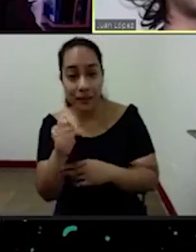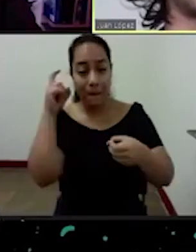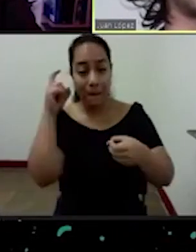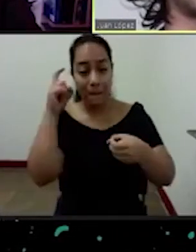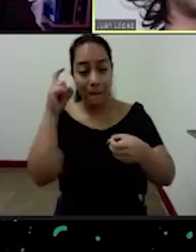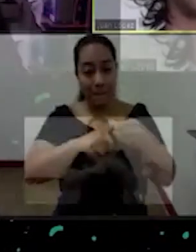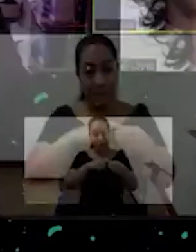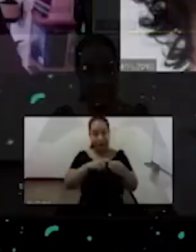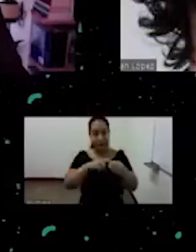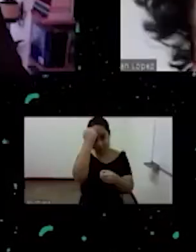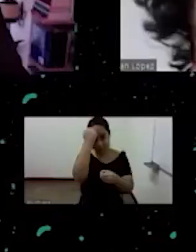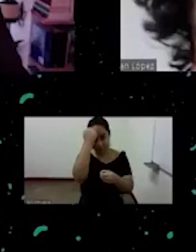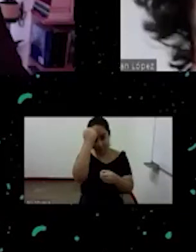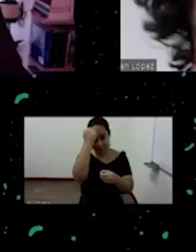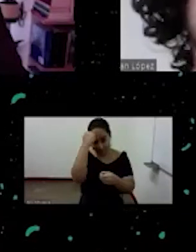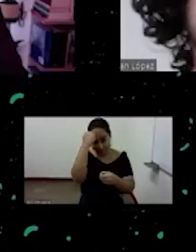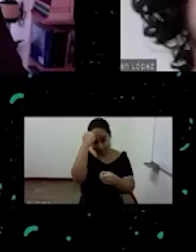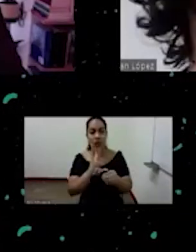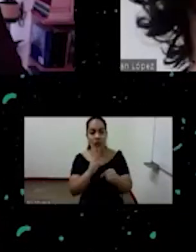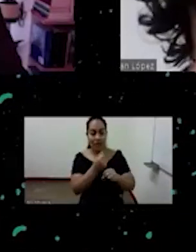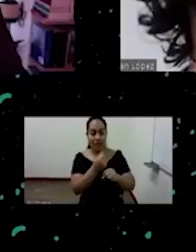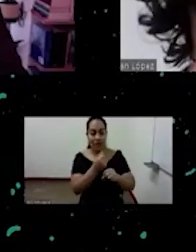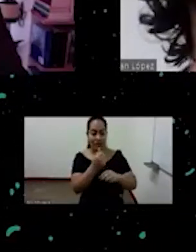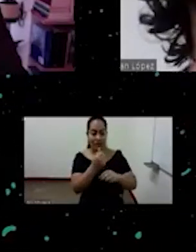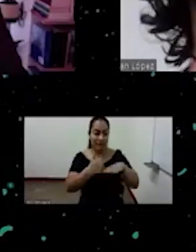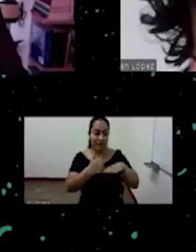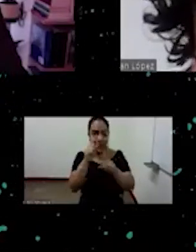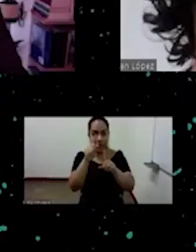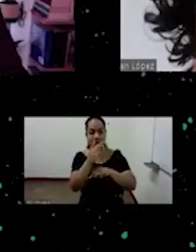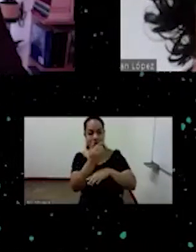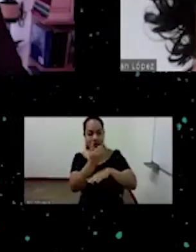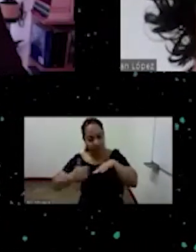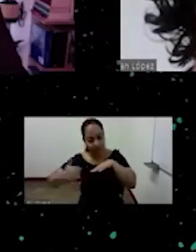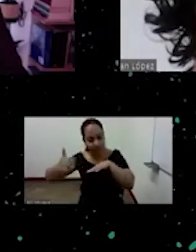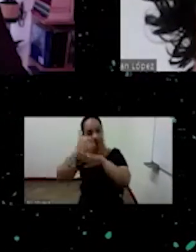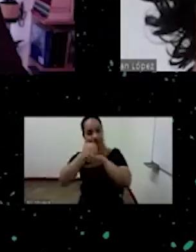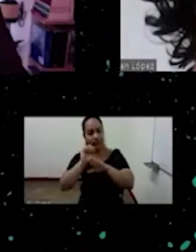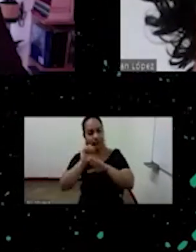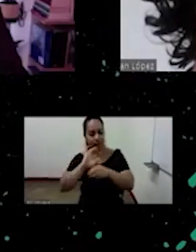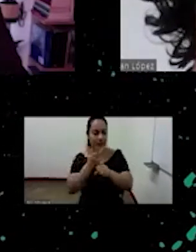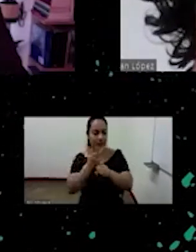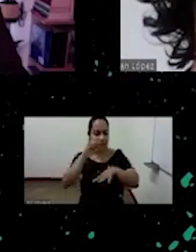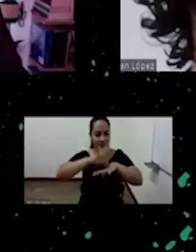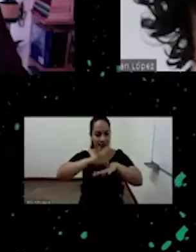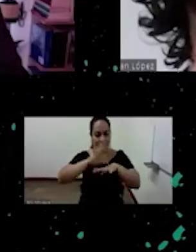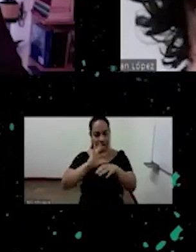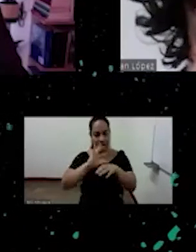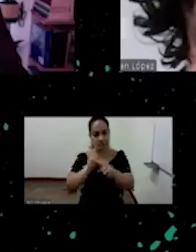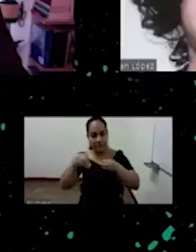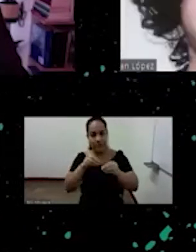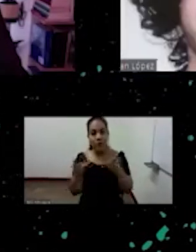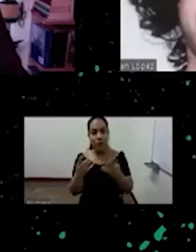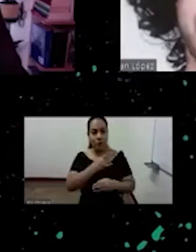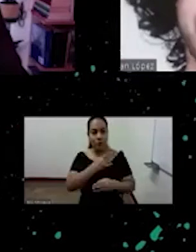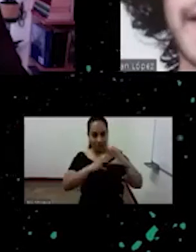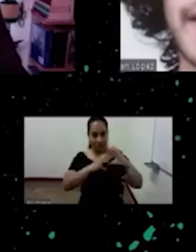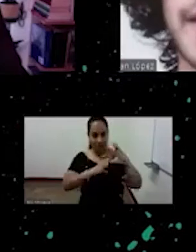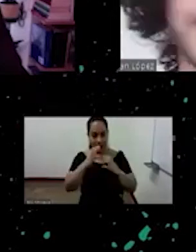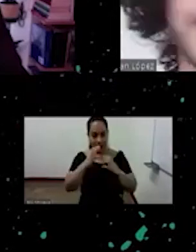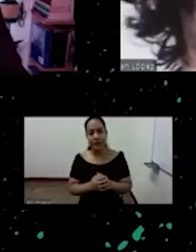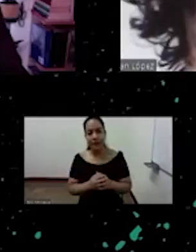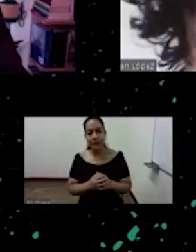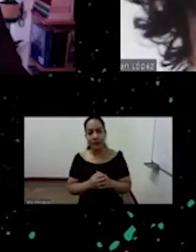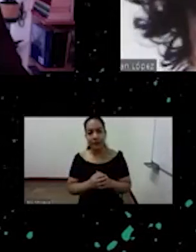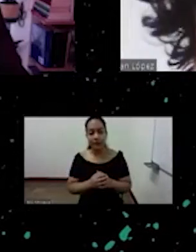Artes Plásticas y decano de la Facultad de Artes Plásticas de la Universidad del Cauca.